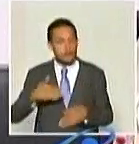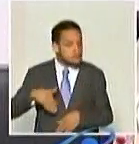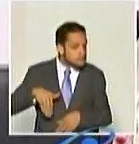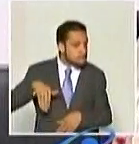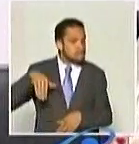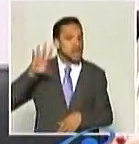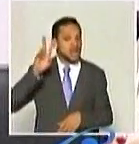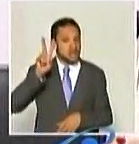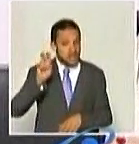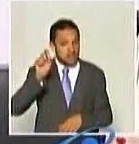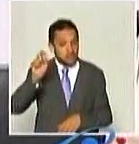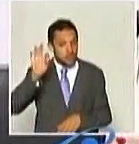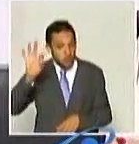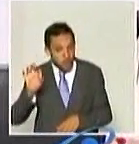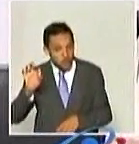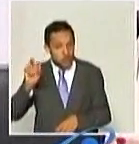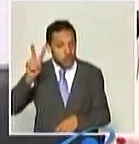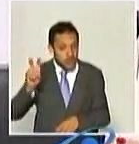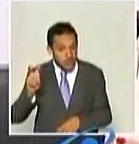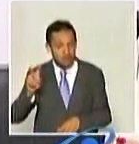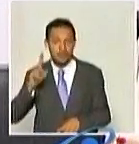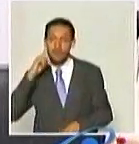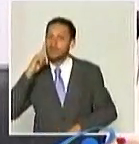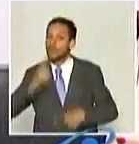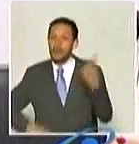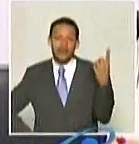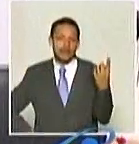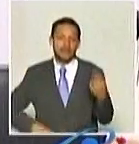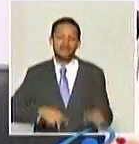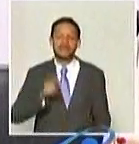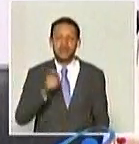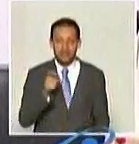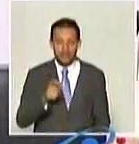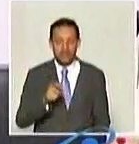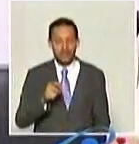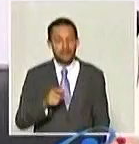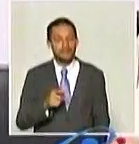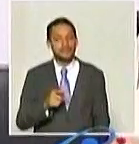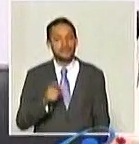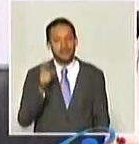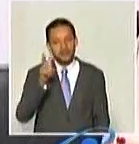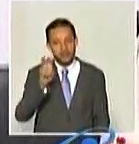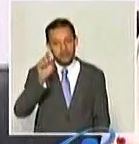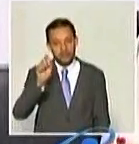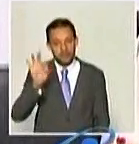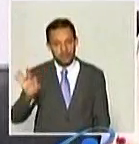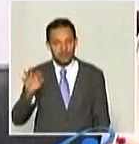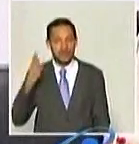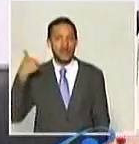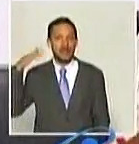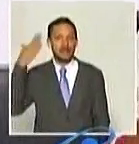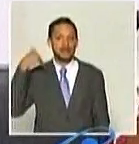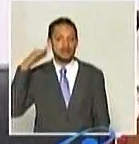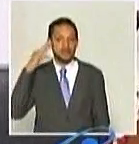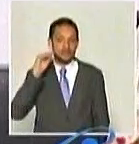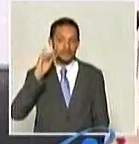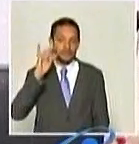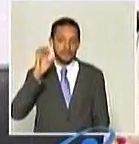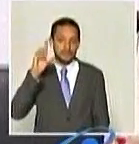nivel alcalino. Yo estuve hace un año en un congreso en Bogotá de terapia de quelación. Vinieron